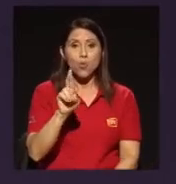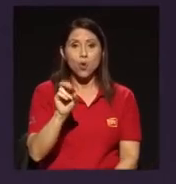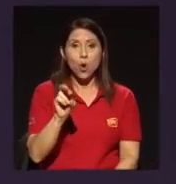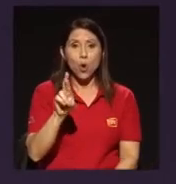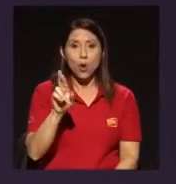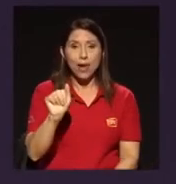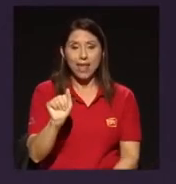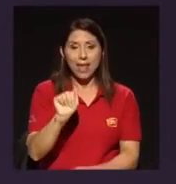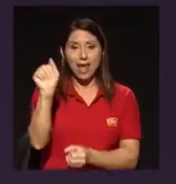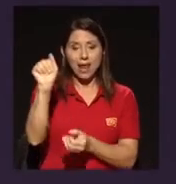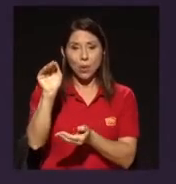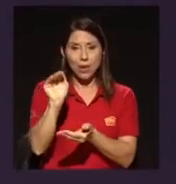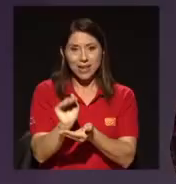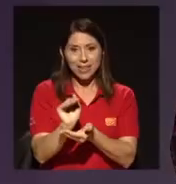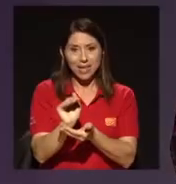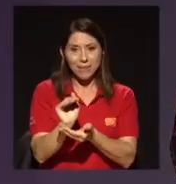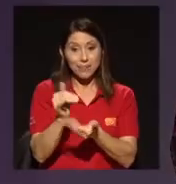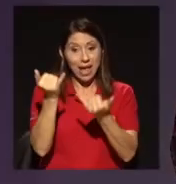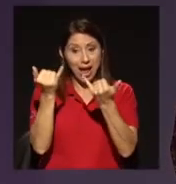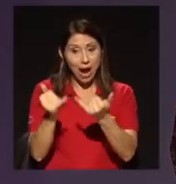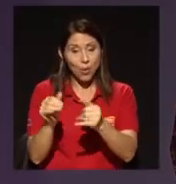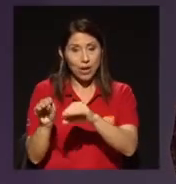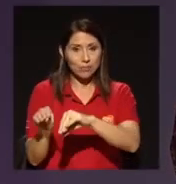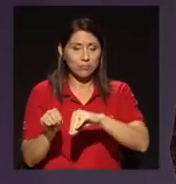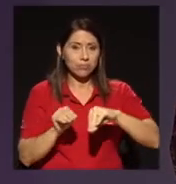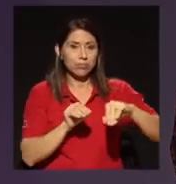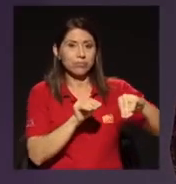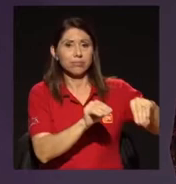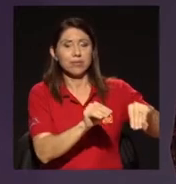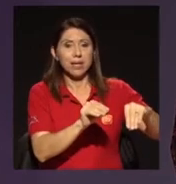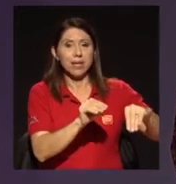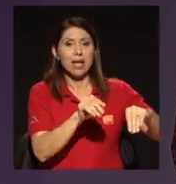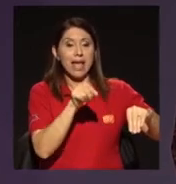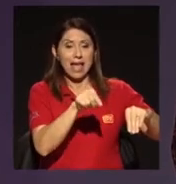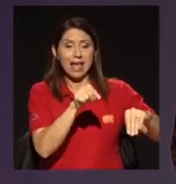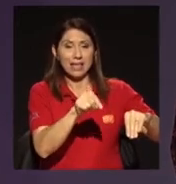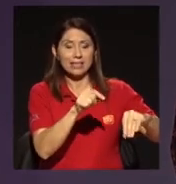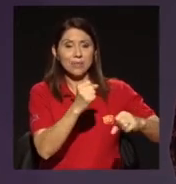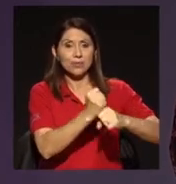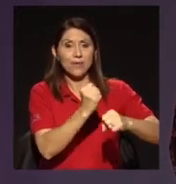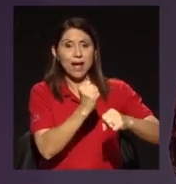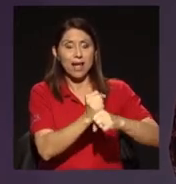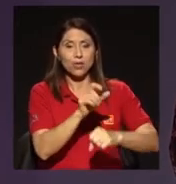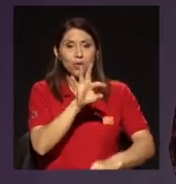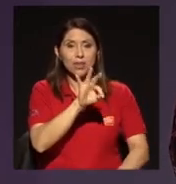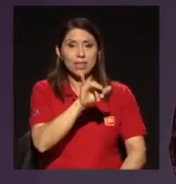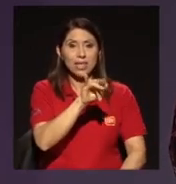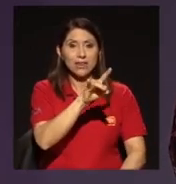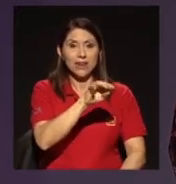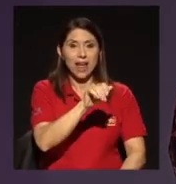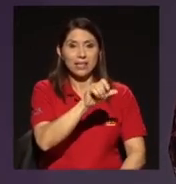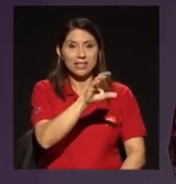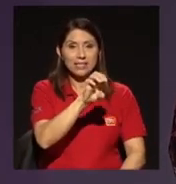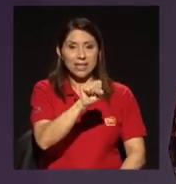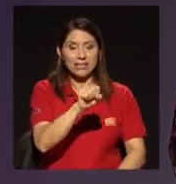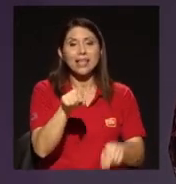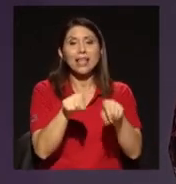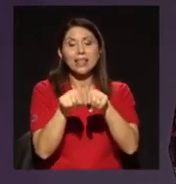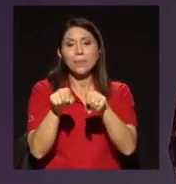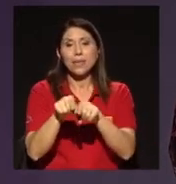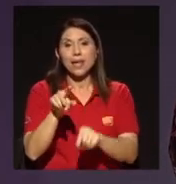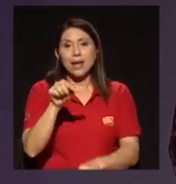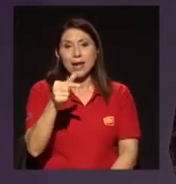ahora nos movimos de ahí y estamos trabajando, como ya señalé, en Tibases y en Granadilla de